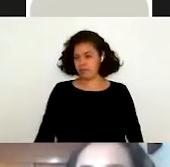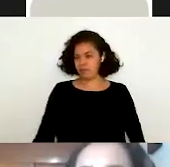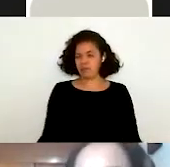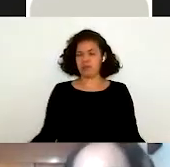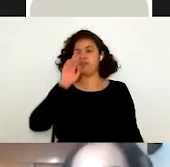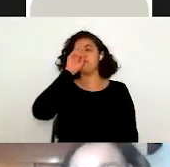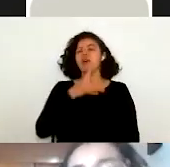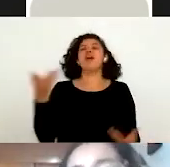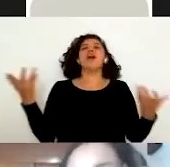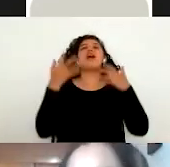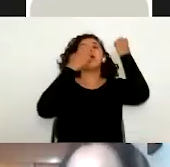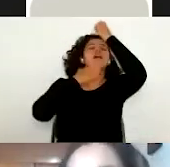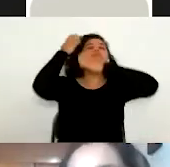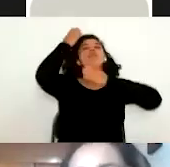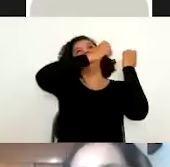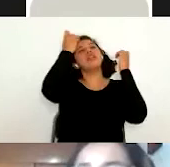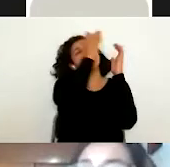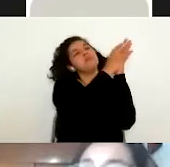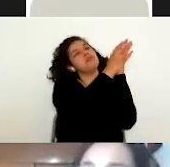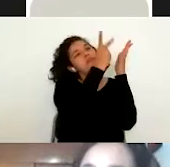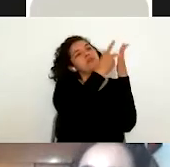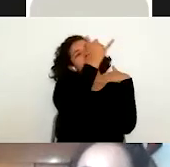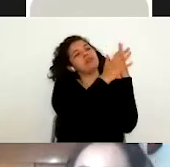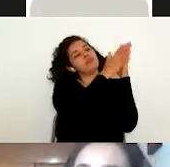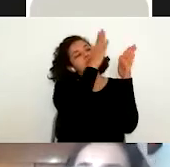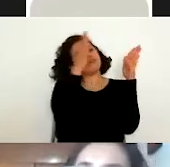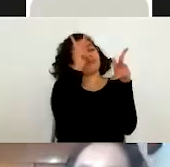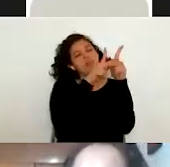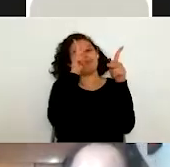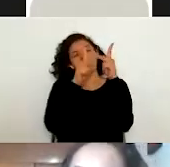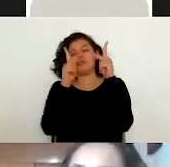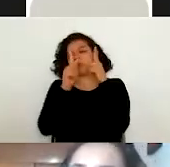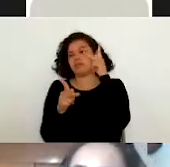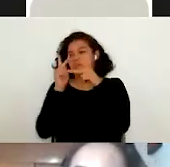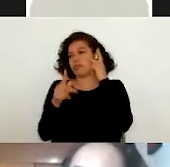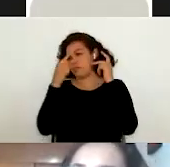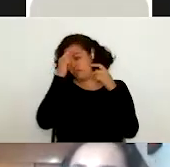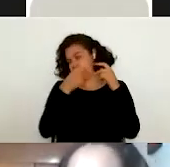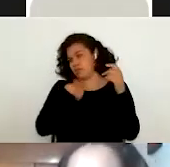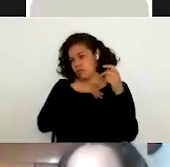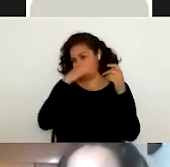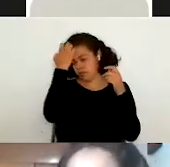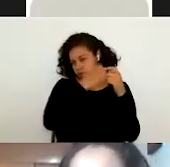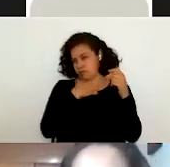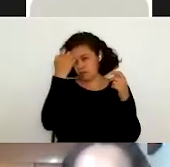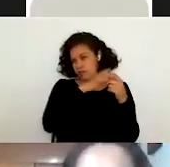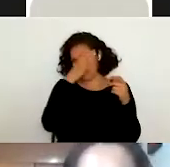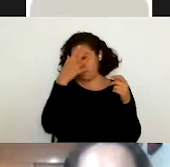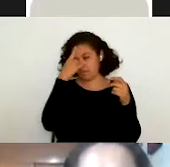haciendo evaluaciones a lo largo del proyecto para que al final ya tengamos como una evaluación general de lo que se